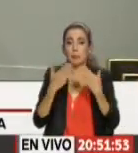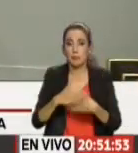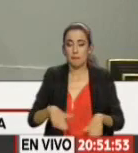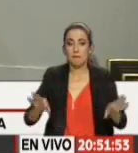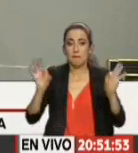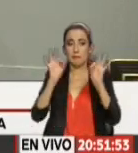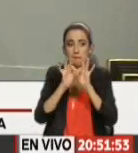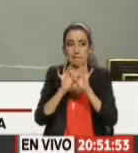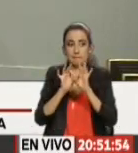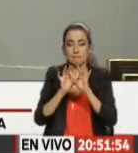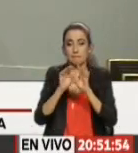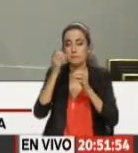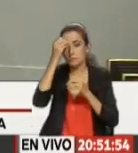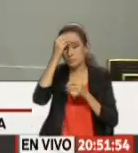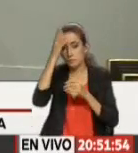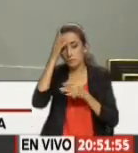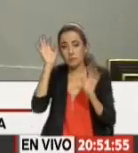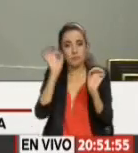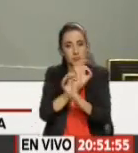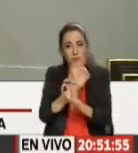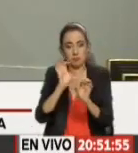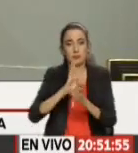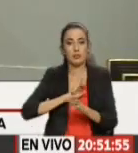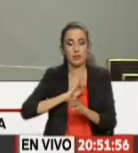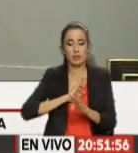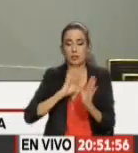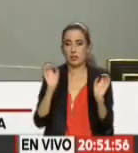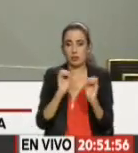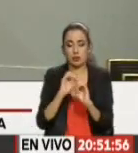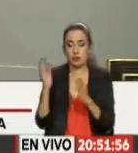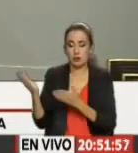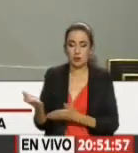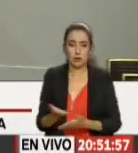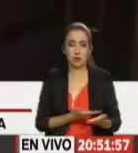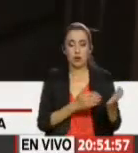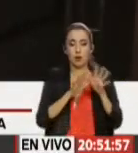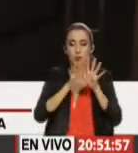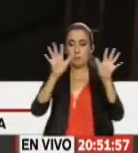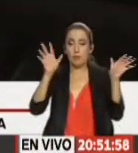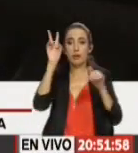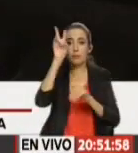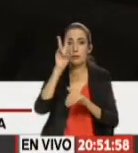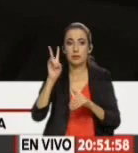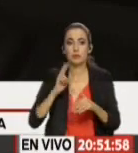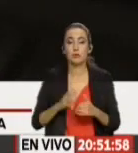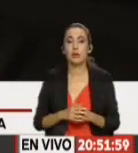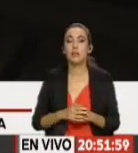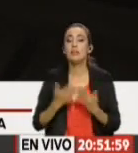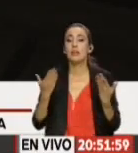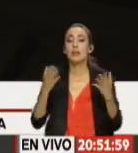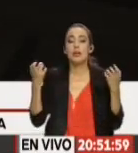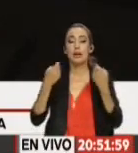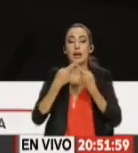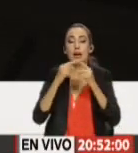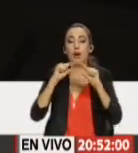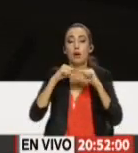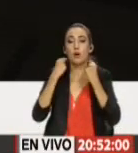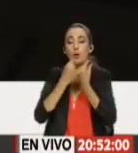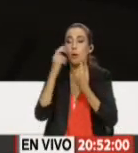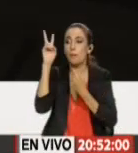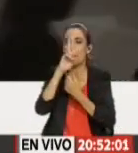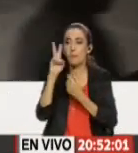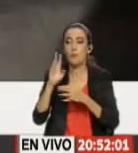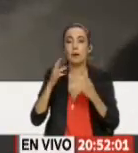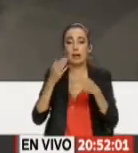explicación sensata, técnica, creíble en el pueblo de Venezuela. La oposición venezolana afirma que el gobierno de Maduro es